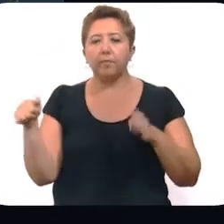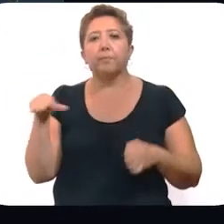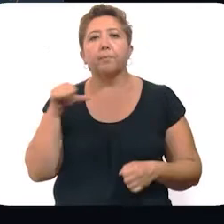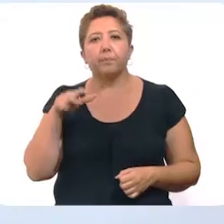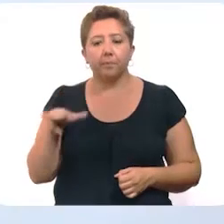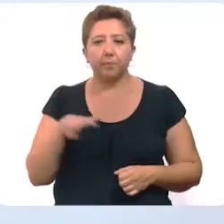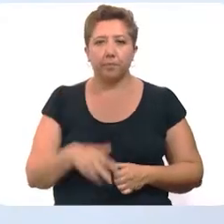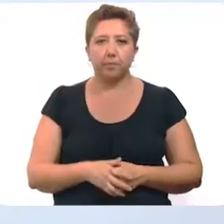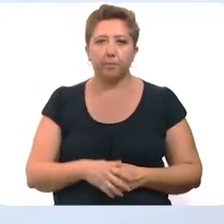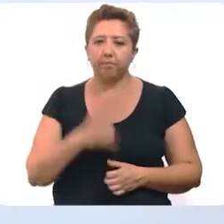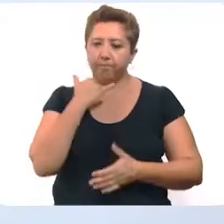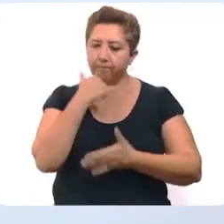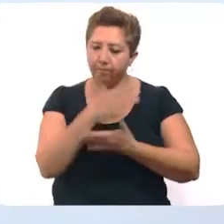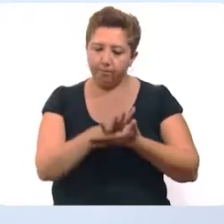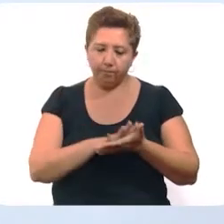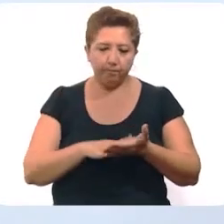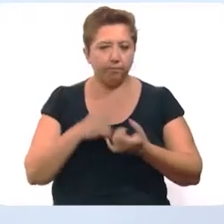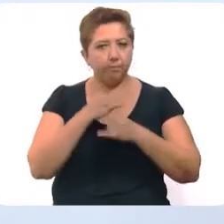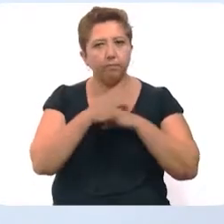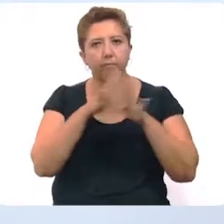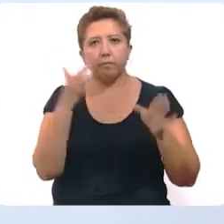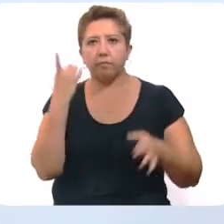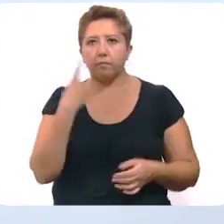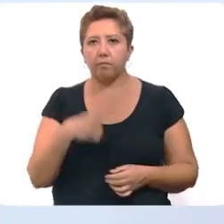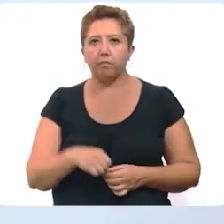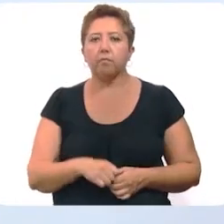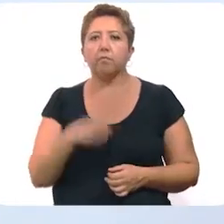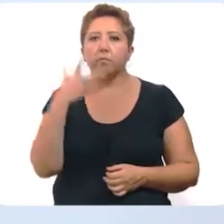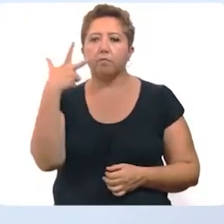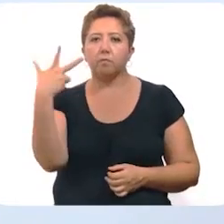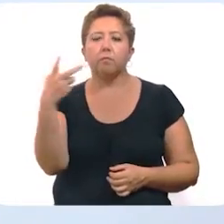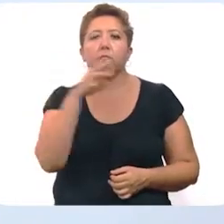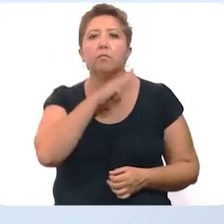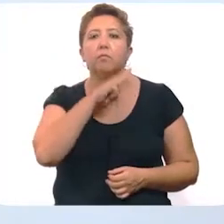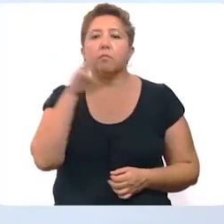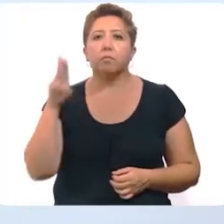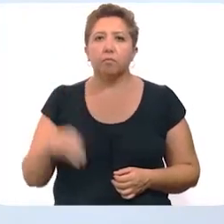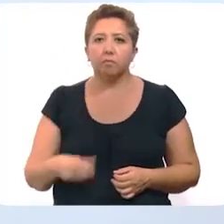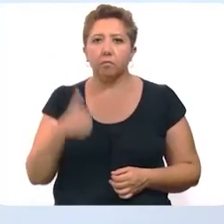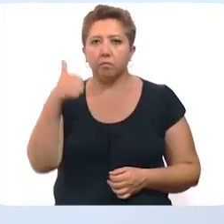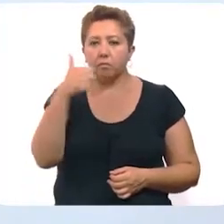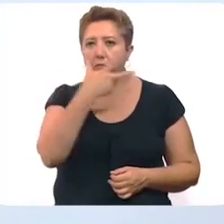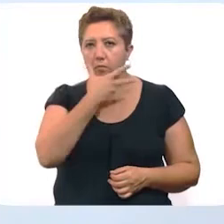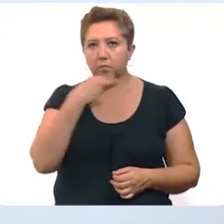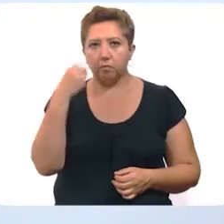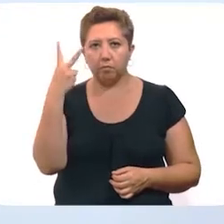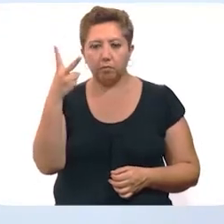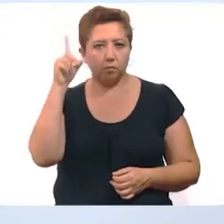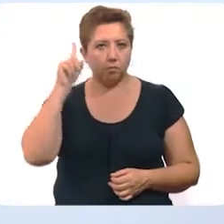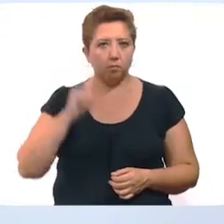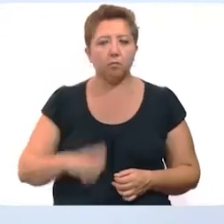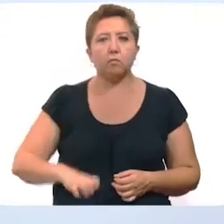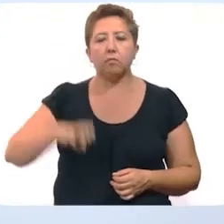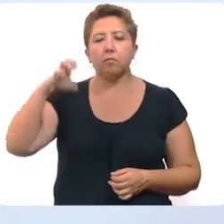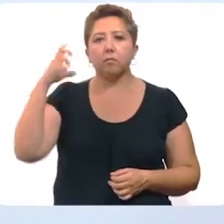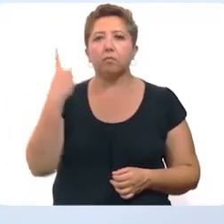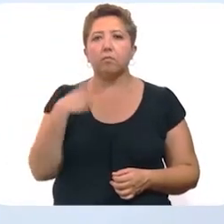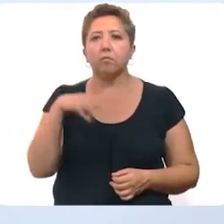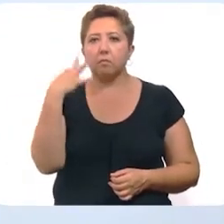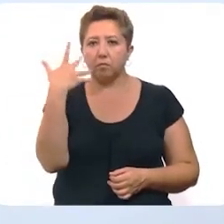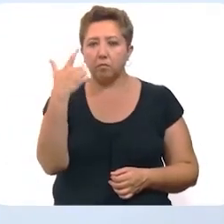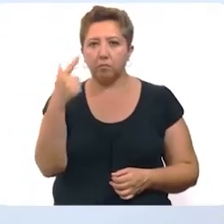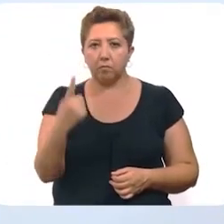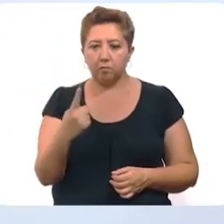3.618. Lamentablemente, en este parte médico informamos de 8 fallecimientos. Son 6 hombres y 2 mujeres, de un rango de edad